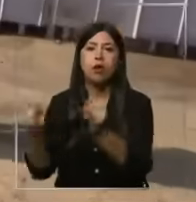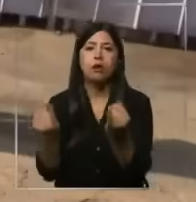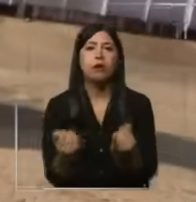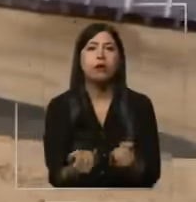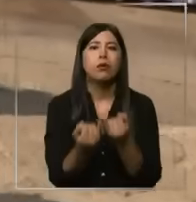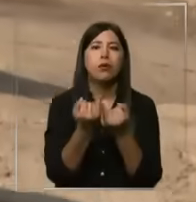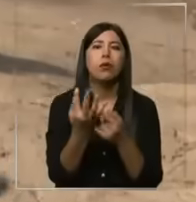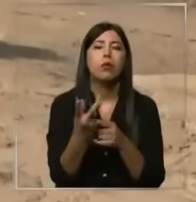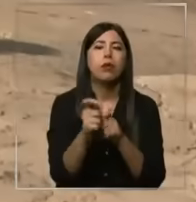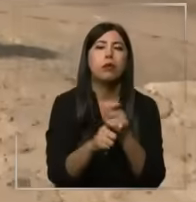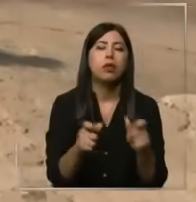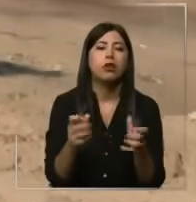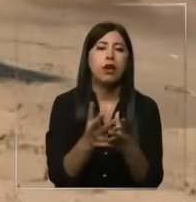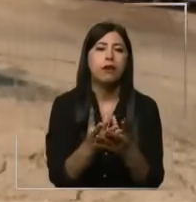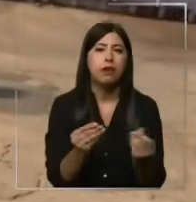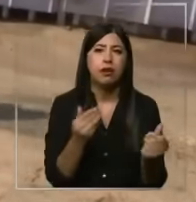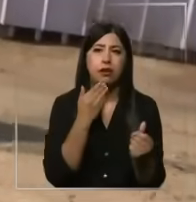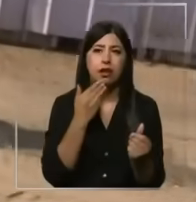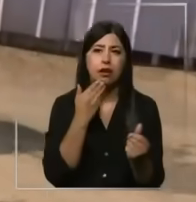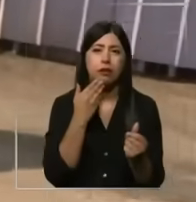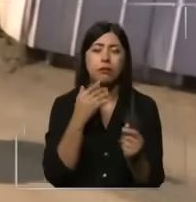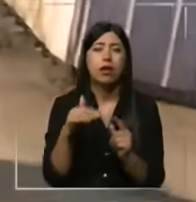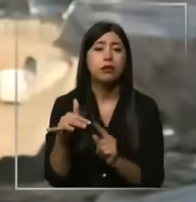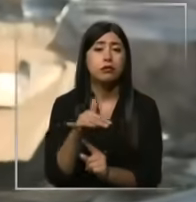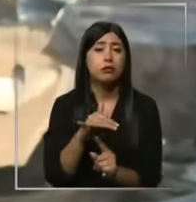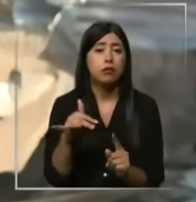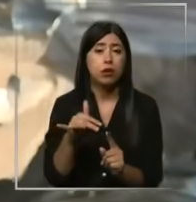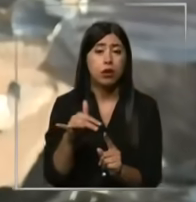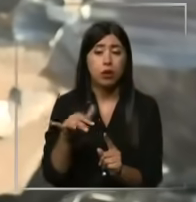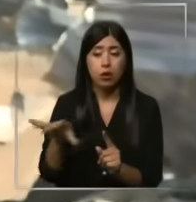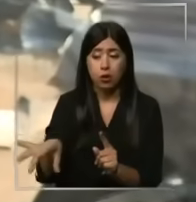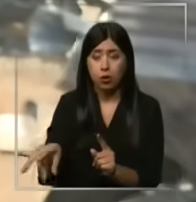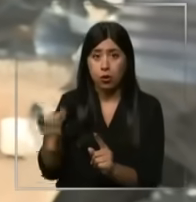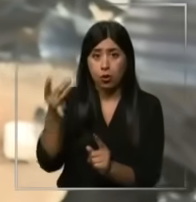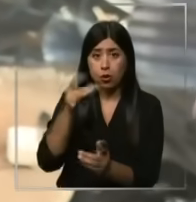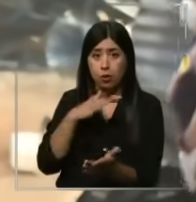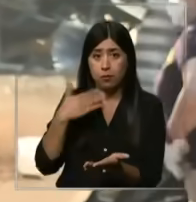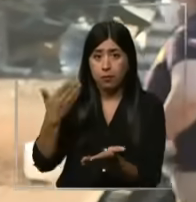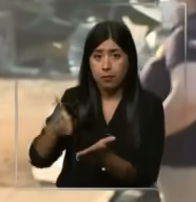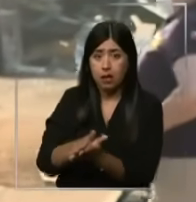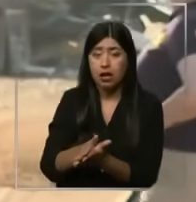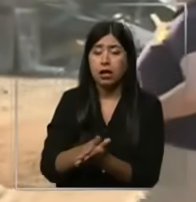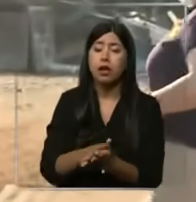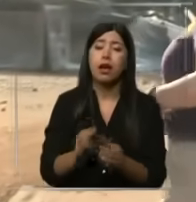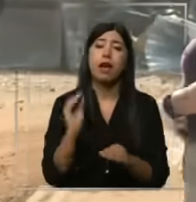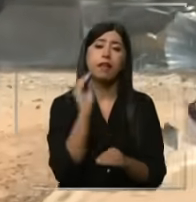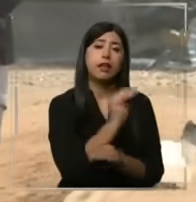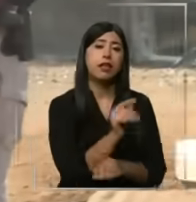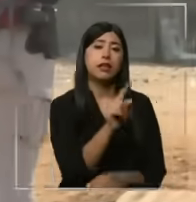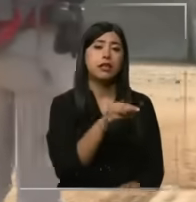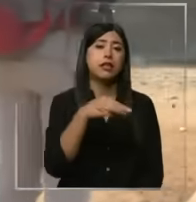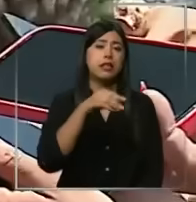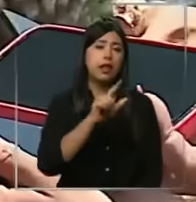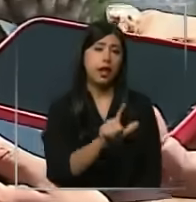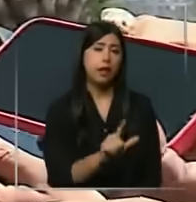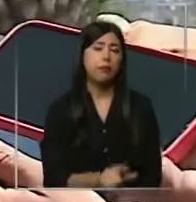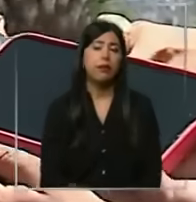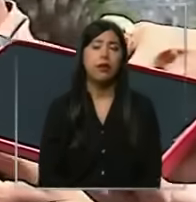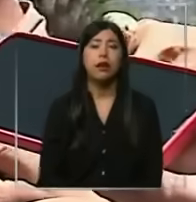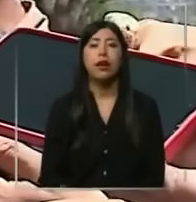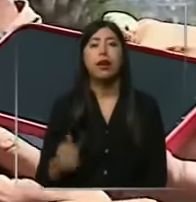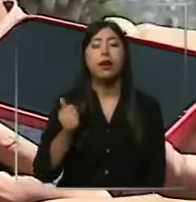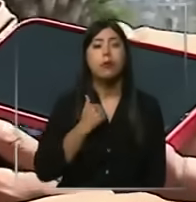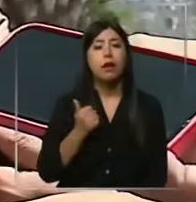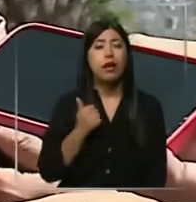personas desaparecidas y, en caso de encontrar fallecidos, dar aviso al servicio médico legal. La Policía de Investigaciones